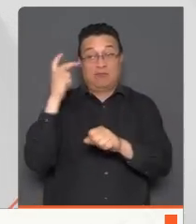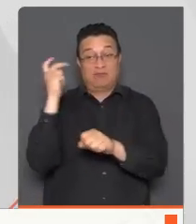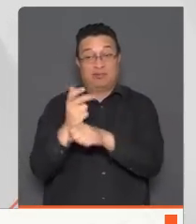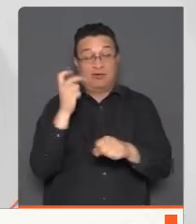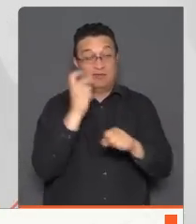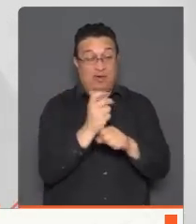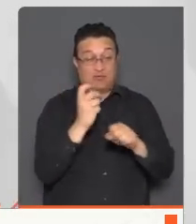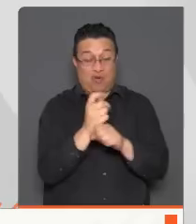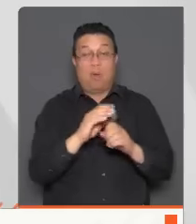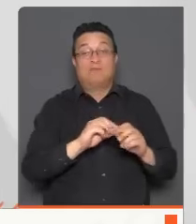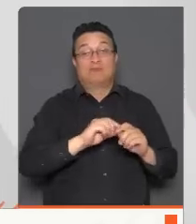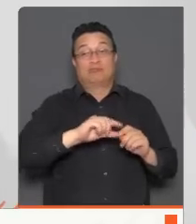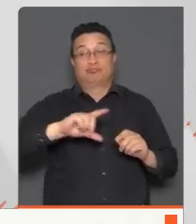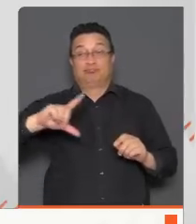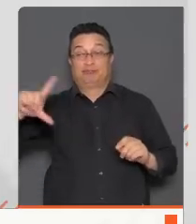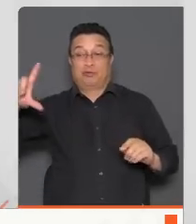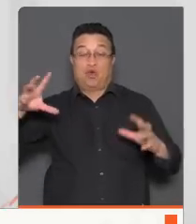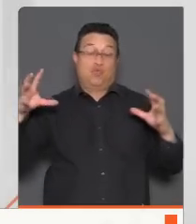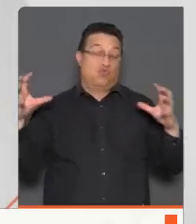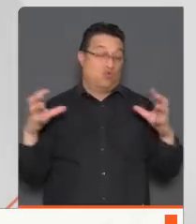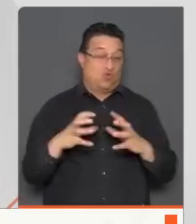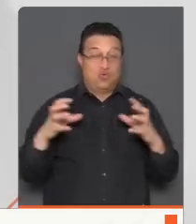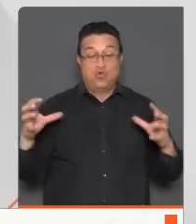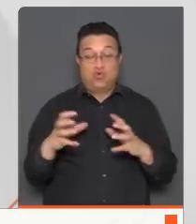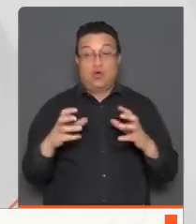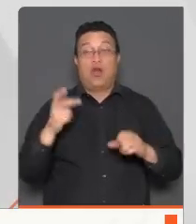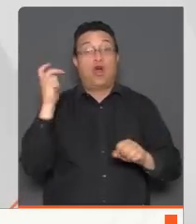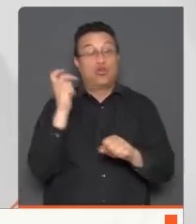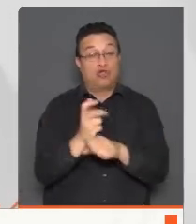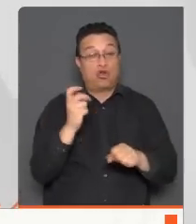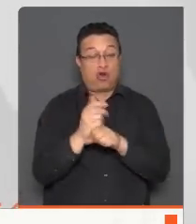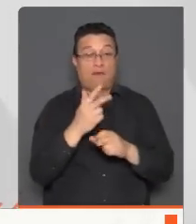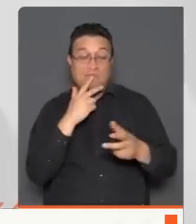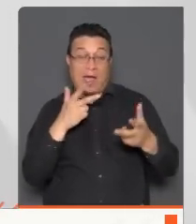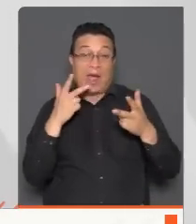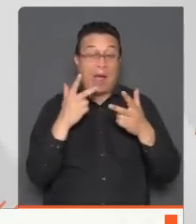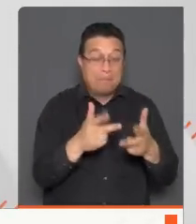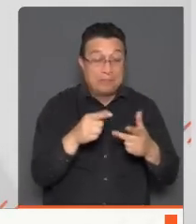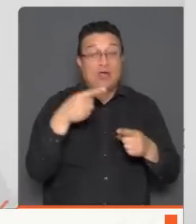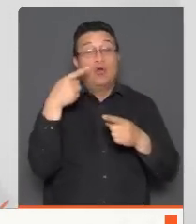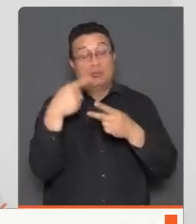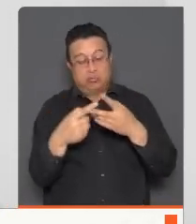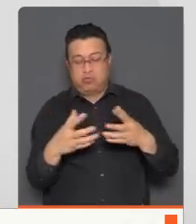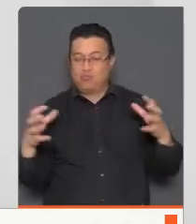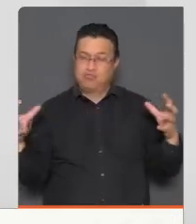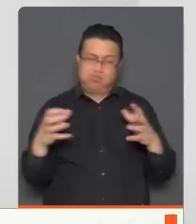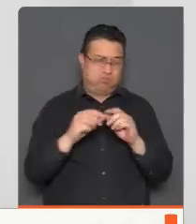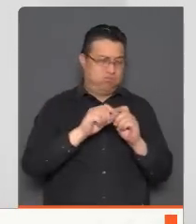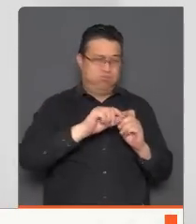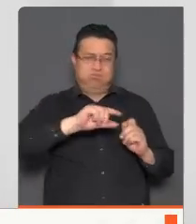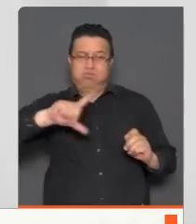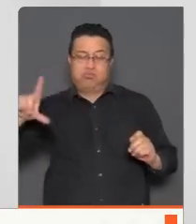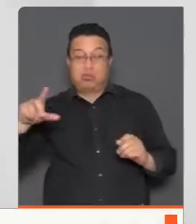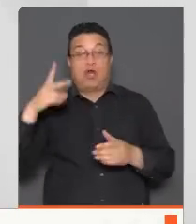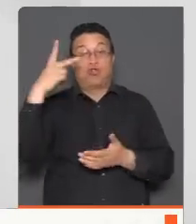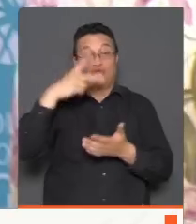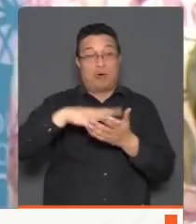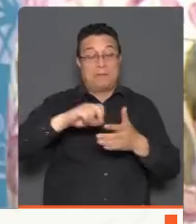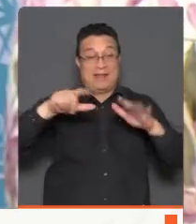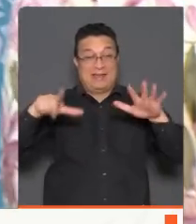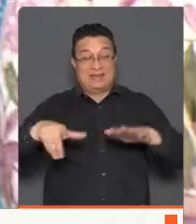violencia aumentaron en cifras récord. Los robos con intimidación también a niveles nunca vistos desde el